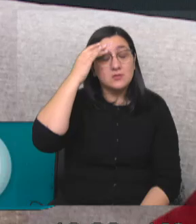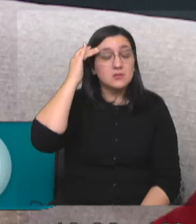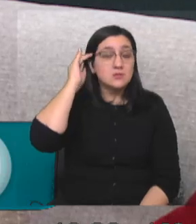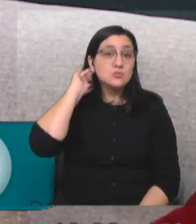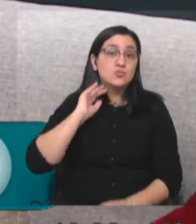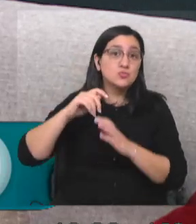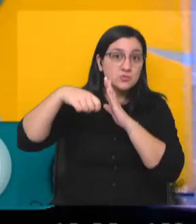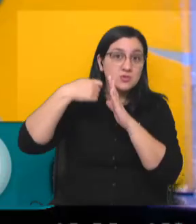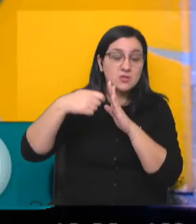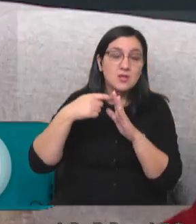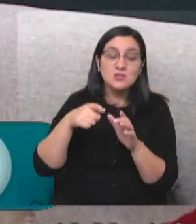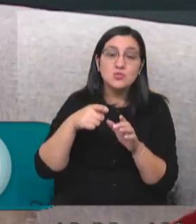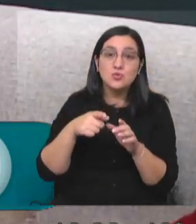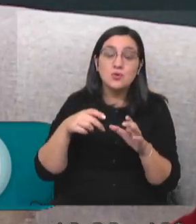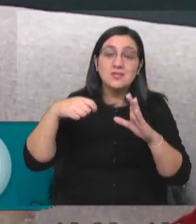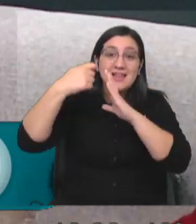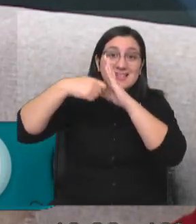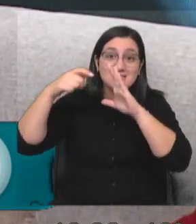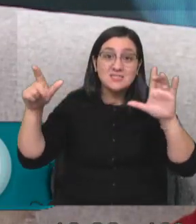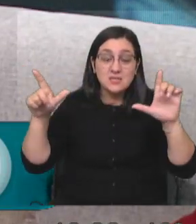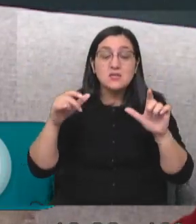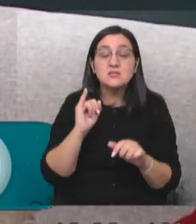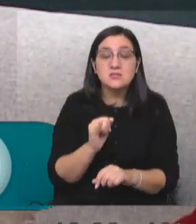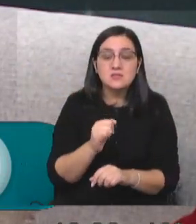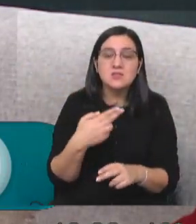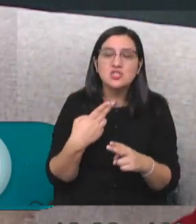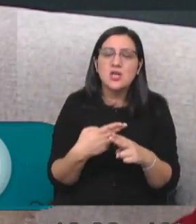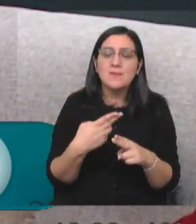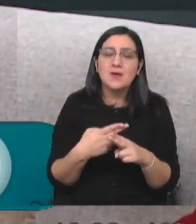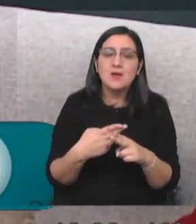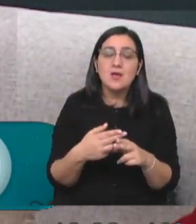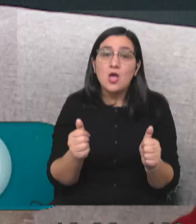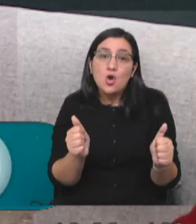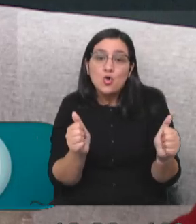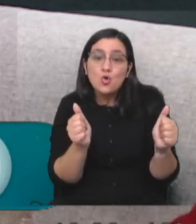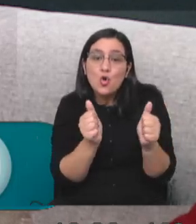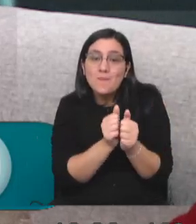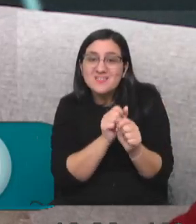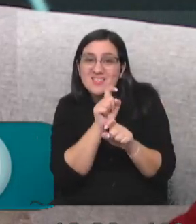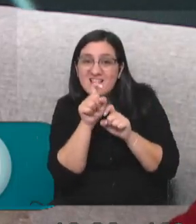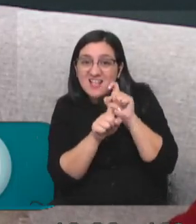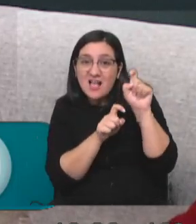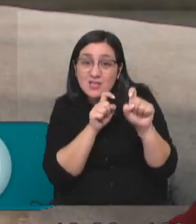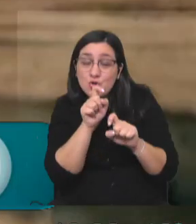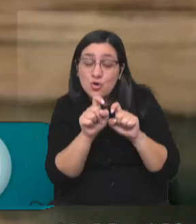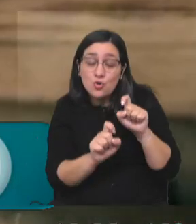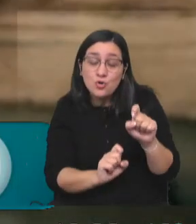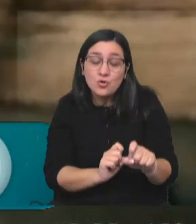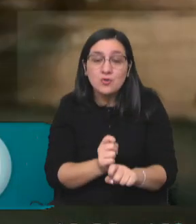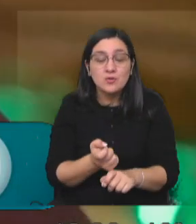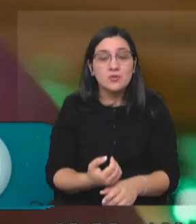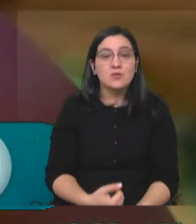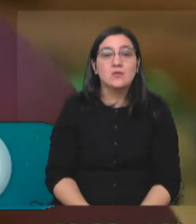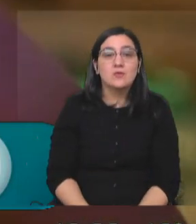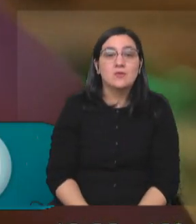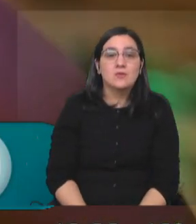más allá. Ese estreno. Estos estrenos se estrenan en cines, se llama Cómplices del Engaño y rompe un poco